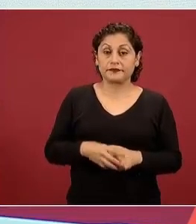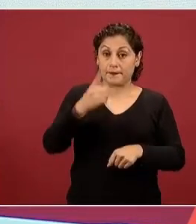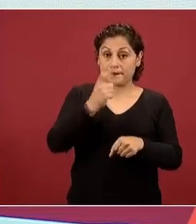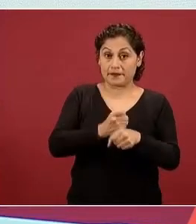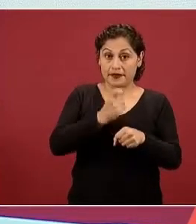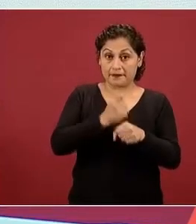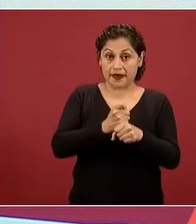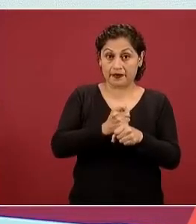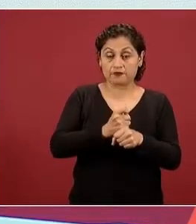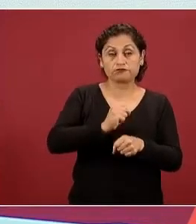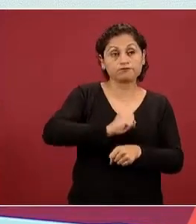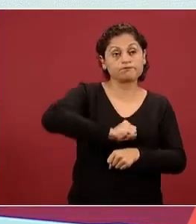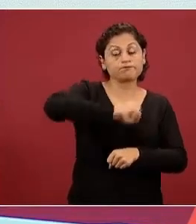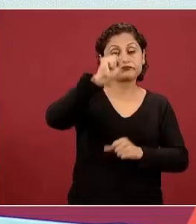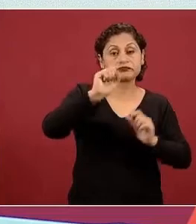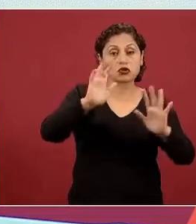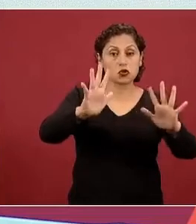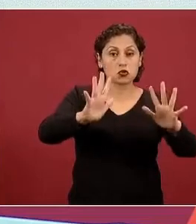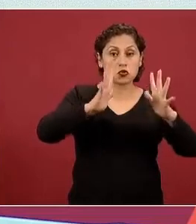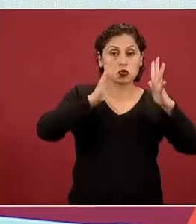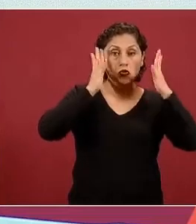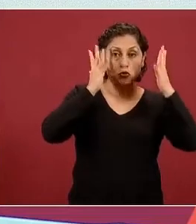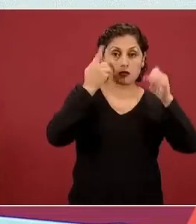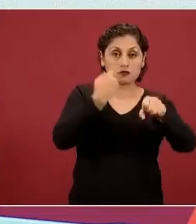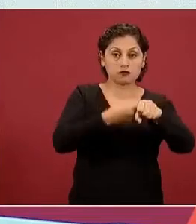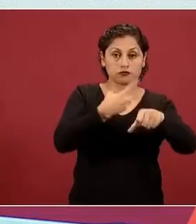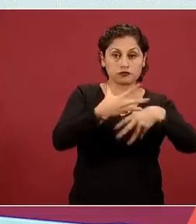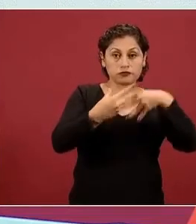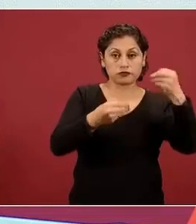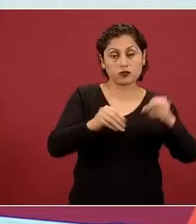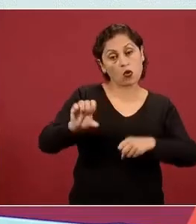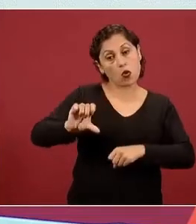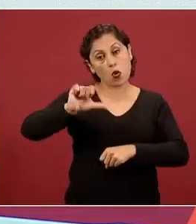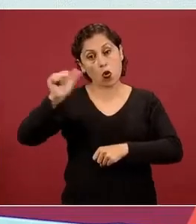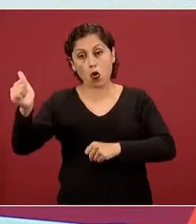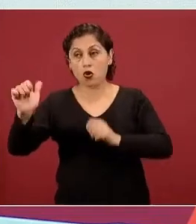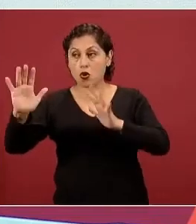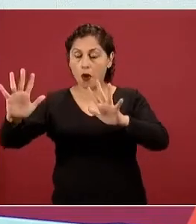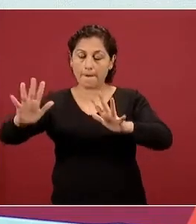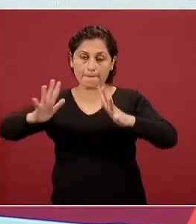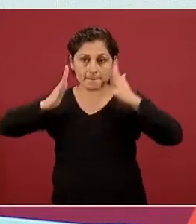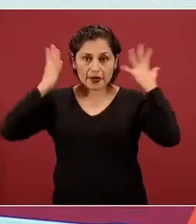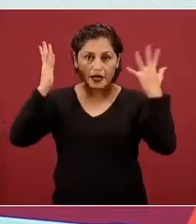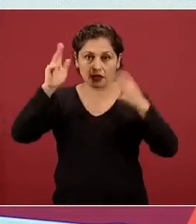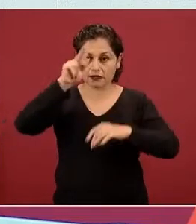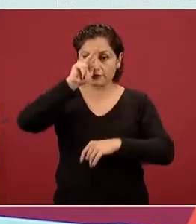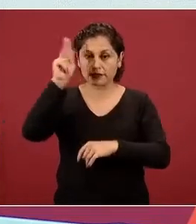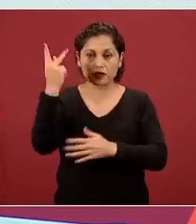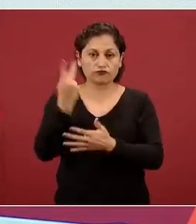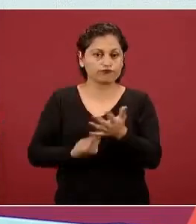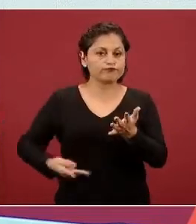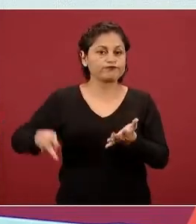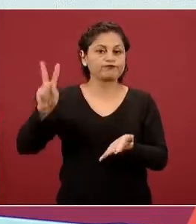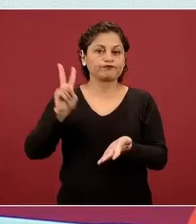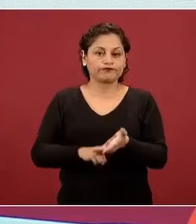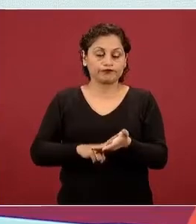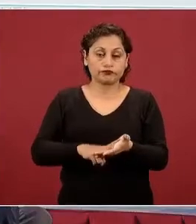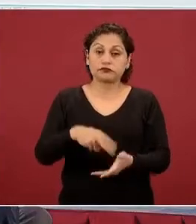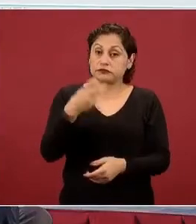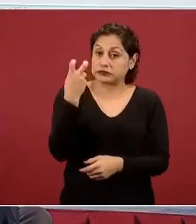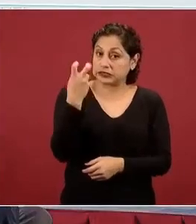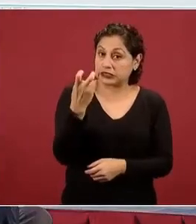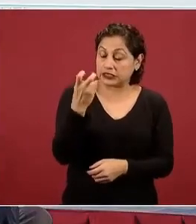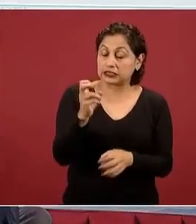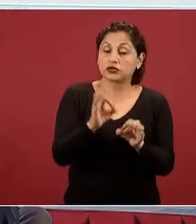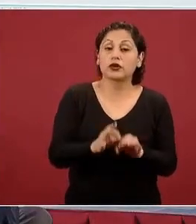de casos, con esta velocidad en el número de casos. Esto es una medida importantísima de